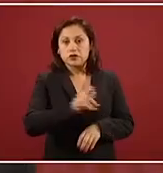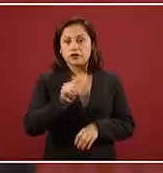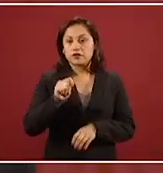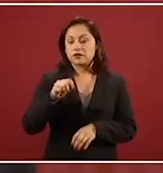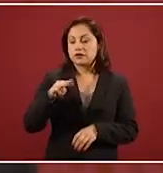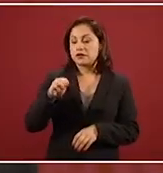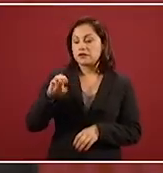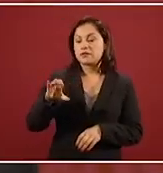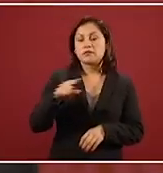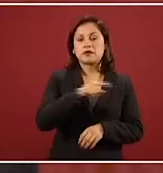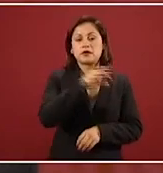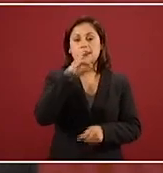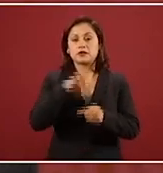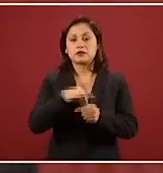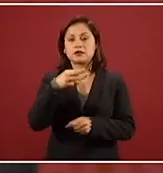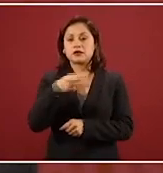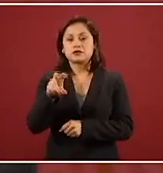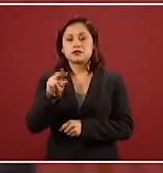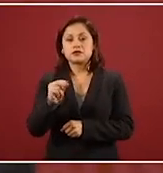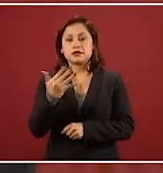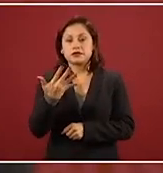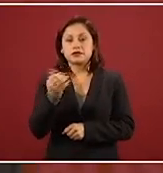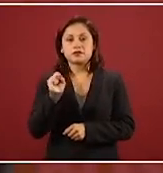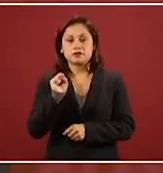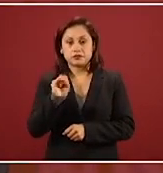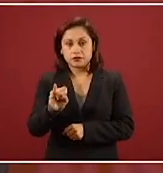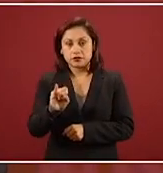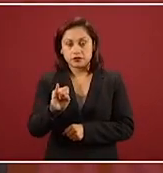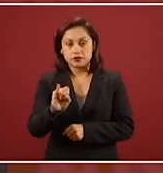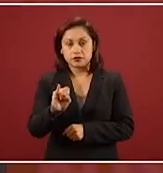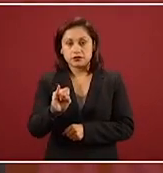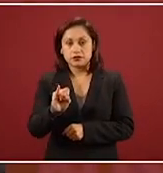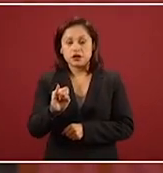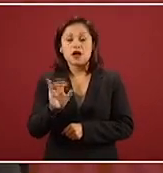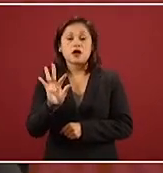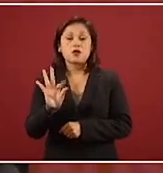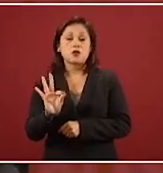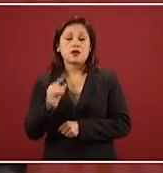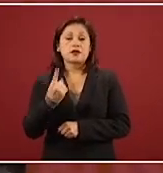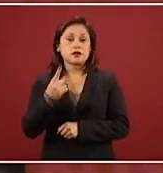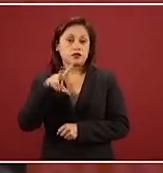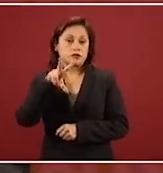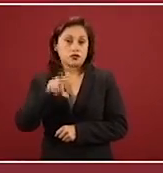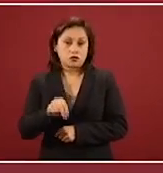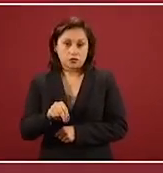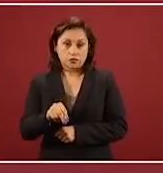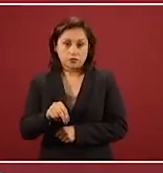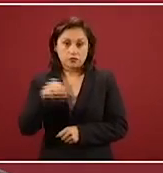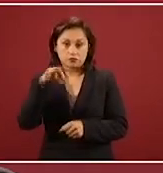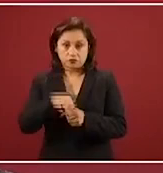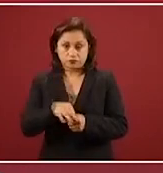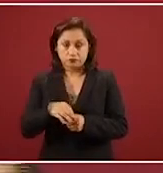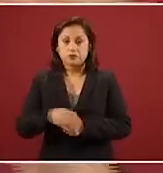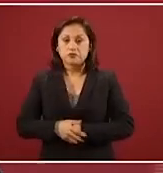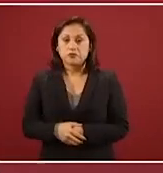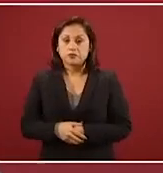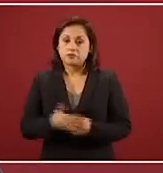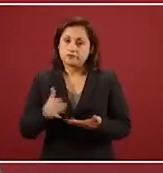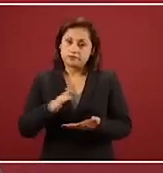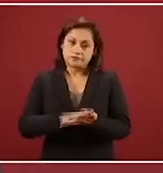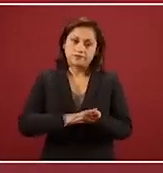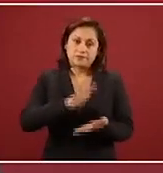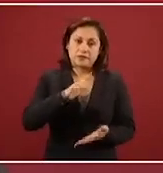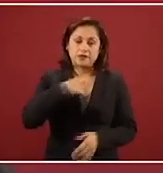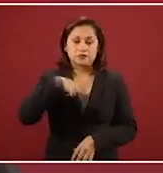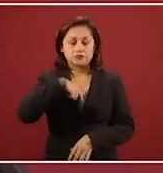de 385 a favor y solo 41 en contra, es decir, con una aprobación mayor a lo que habíamos